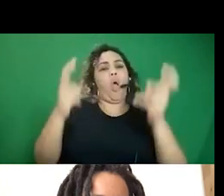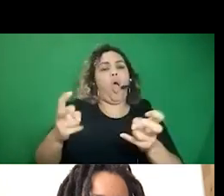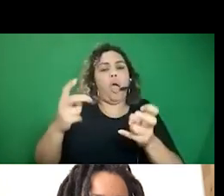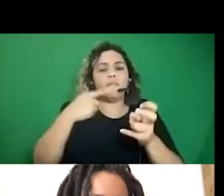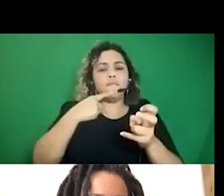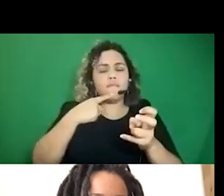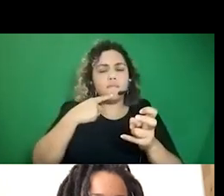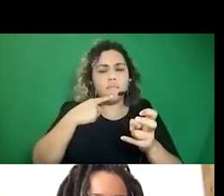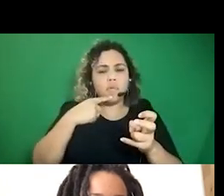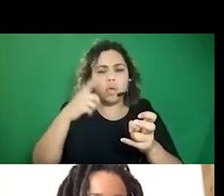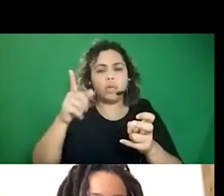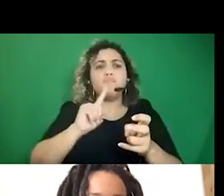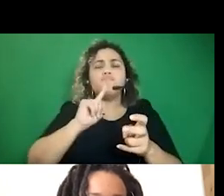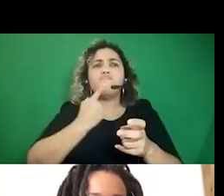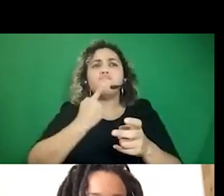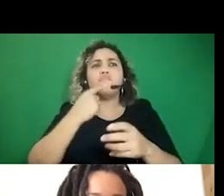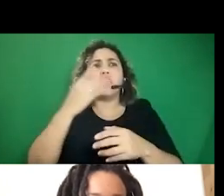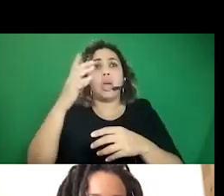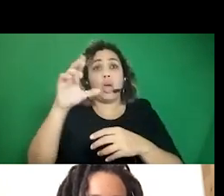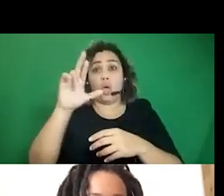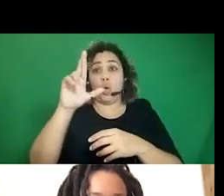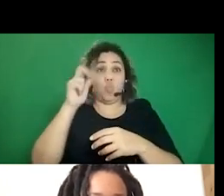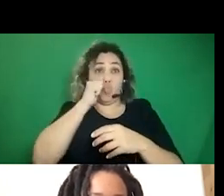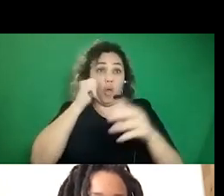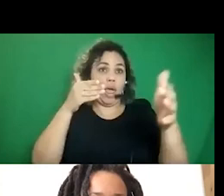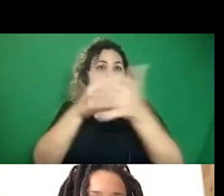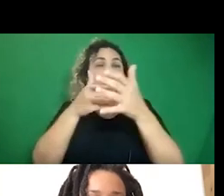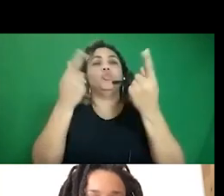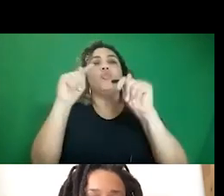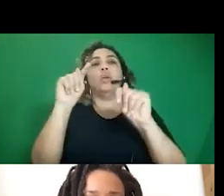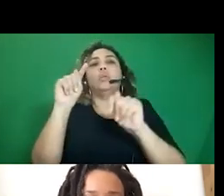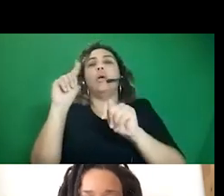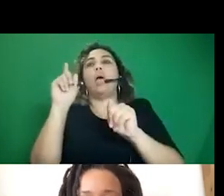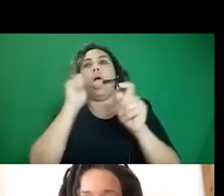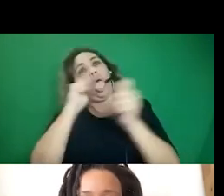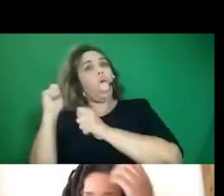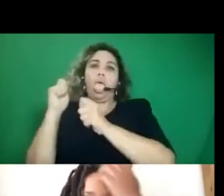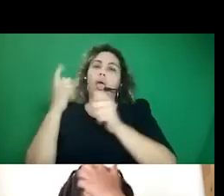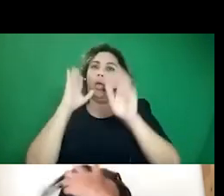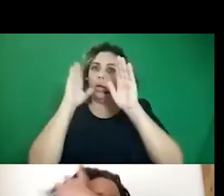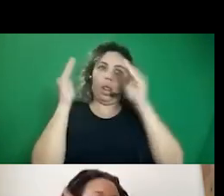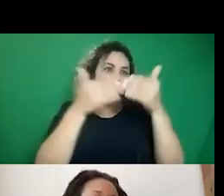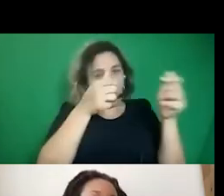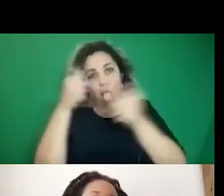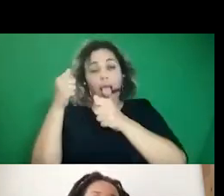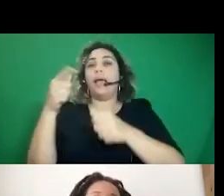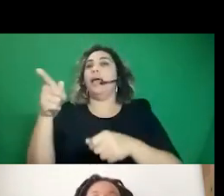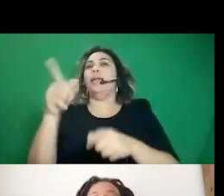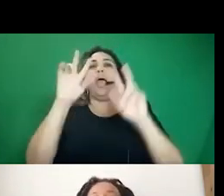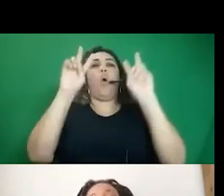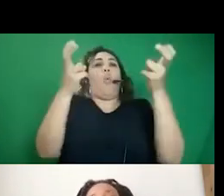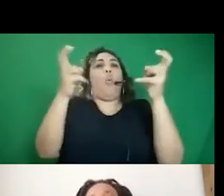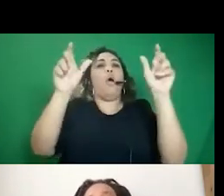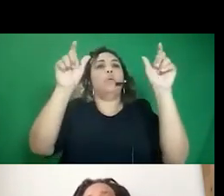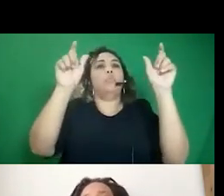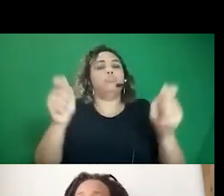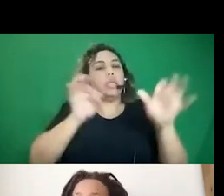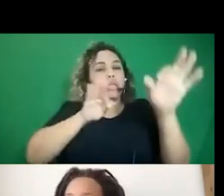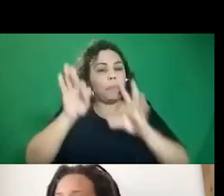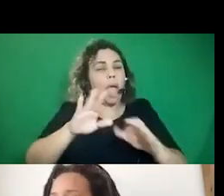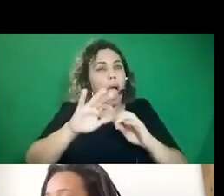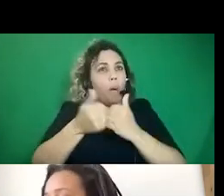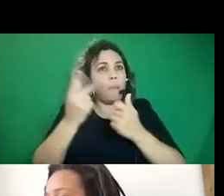lleve nada bien si la función en la seria función de racismo es la distracción